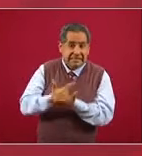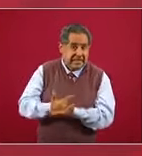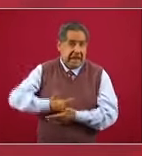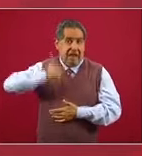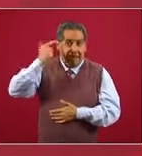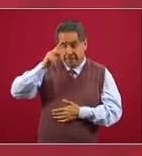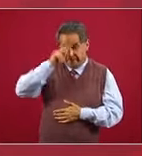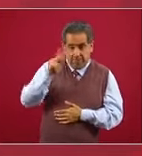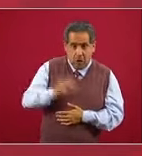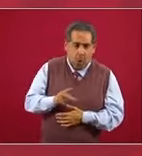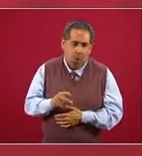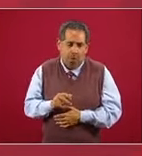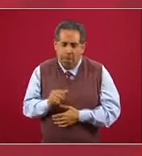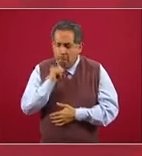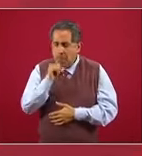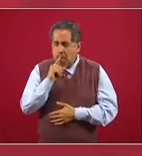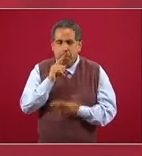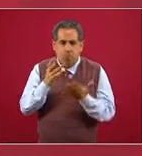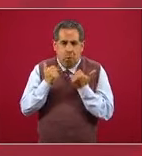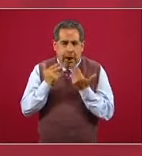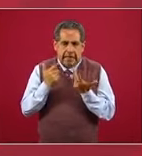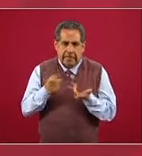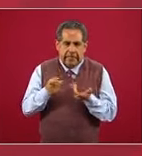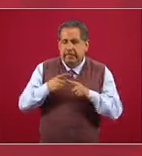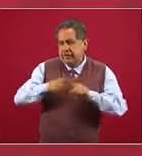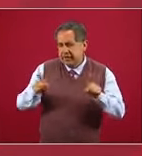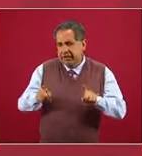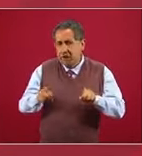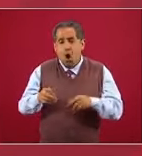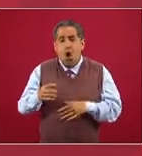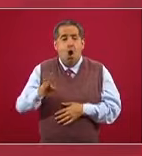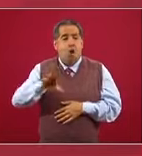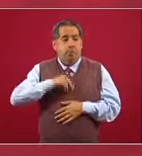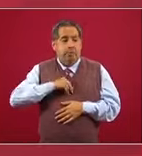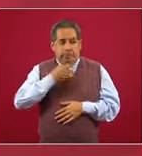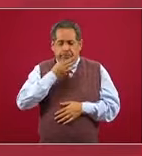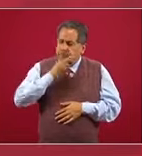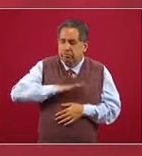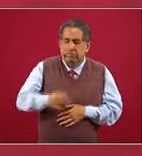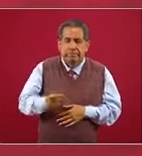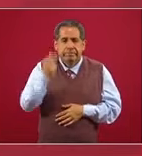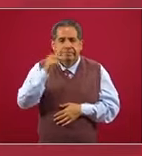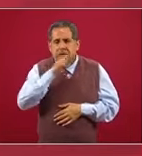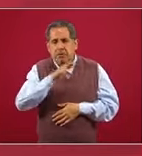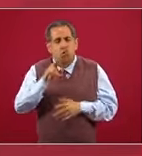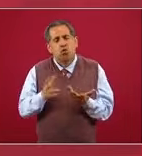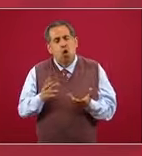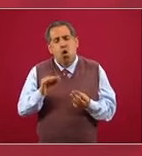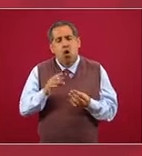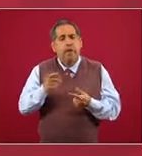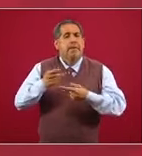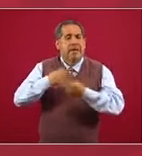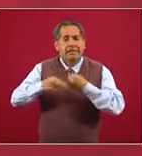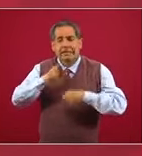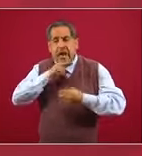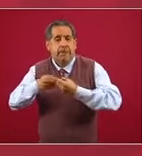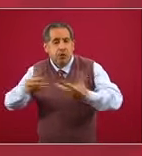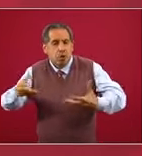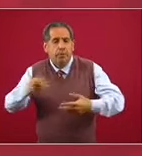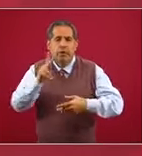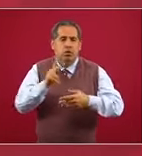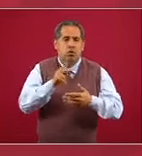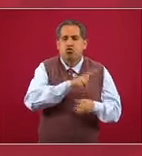la persona desarrolle enfermedad grave o fallezca más cantidad de personas por este nuevo virus. Esto es parte